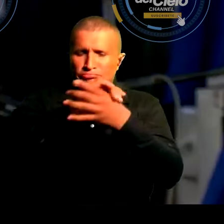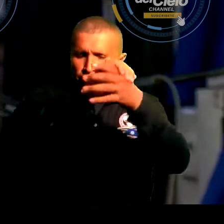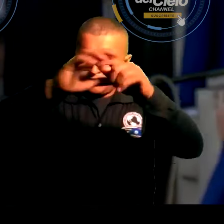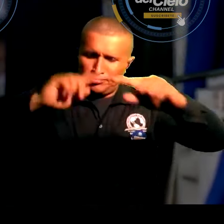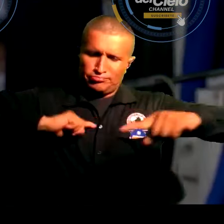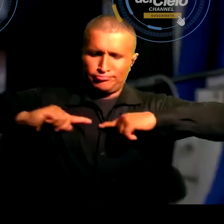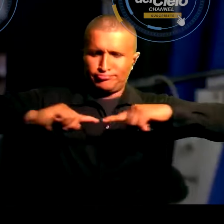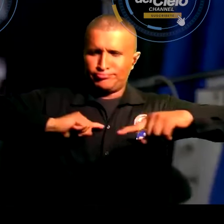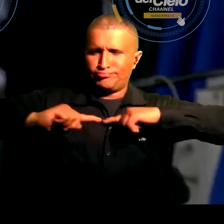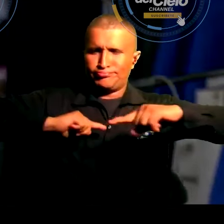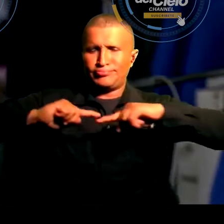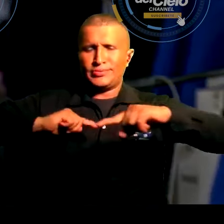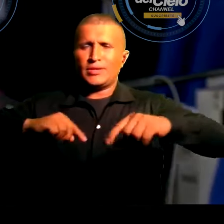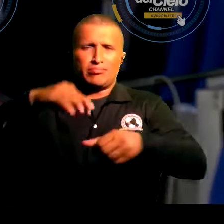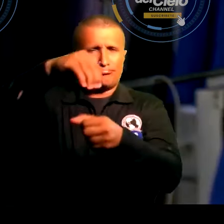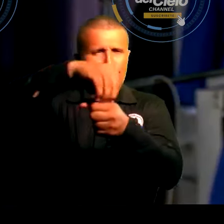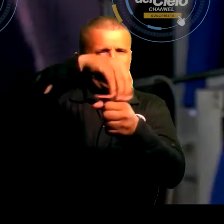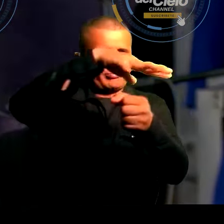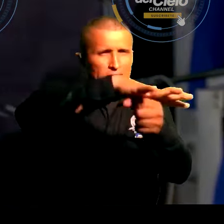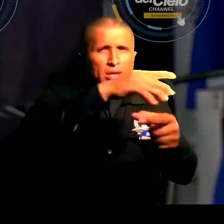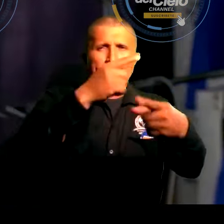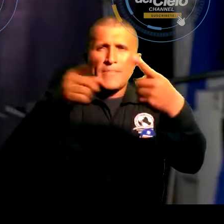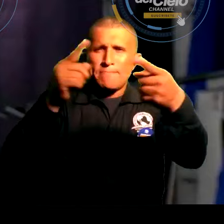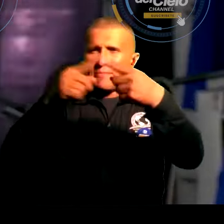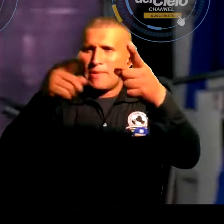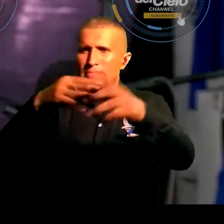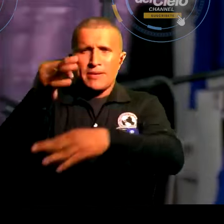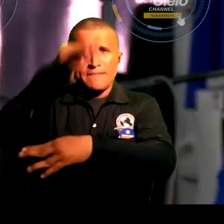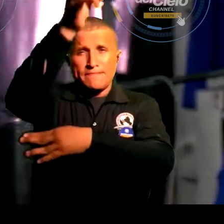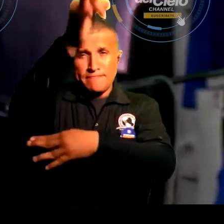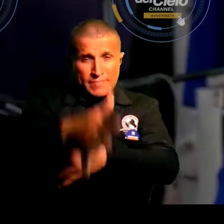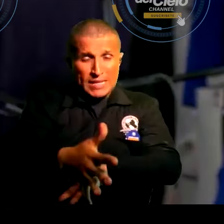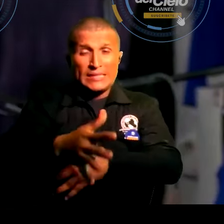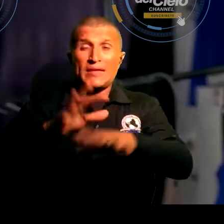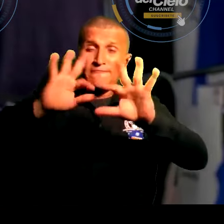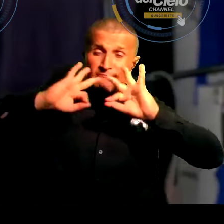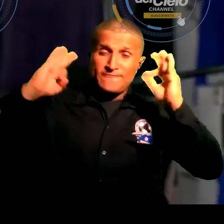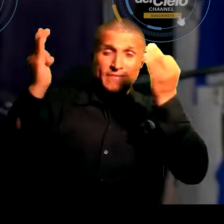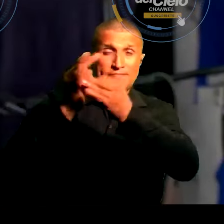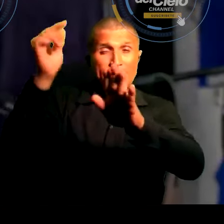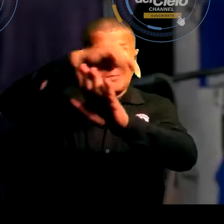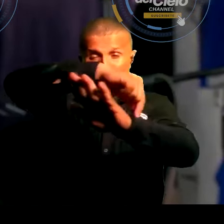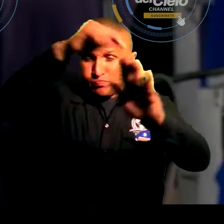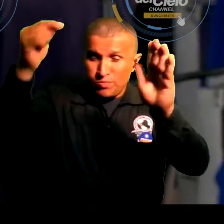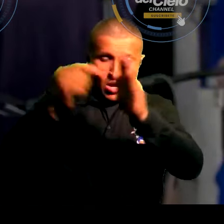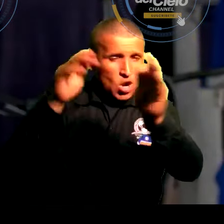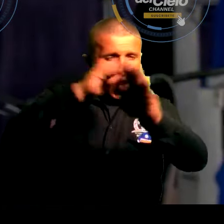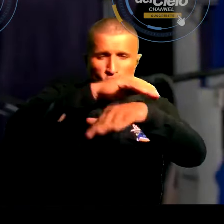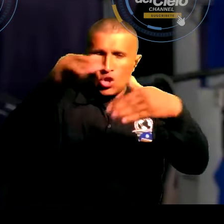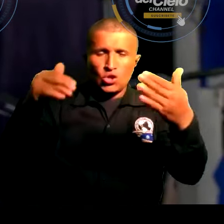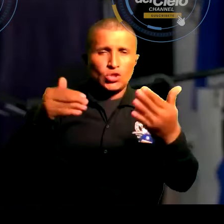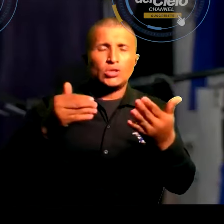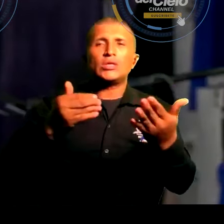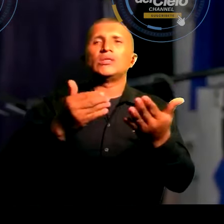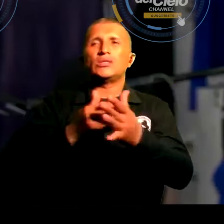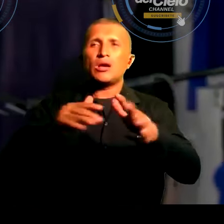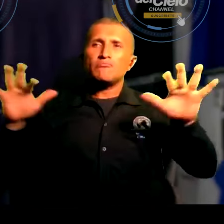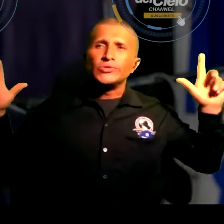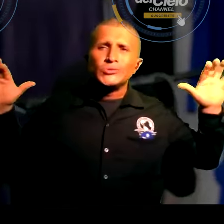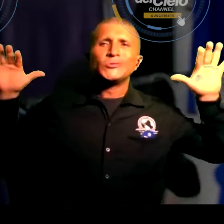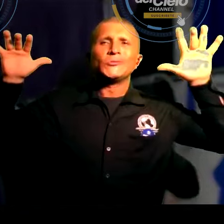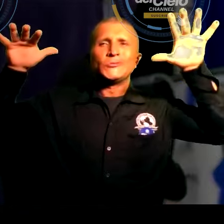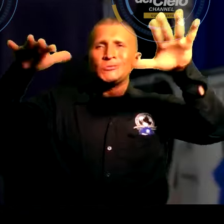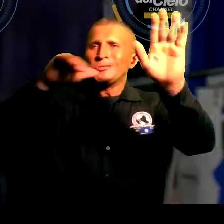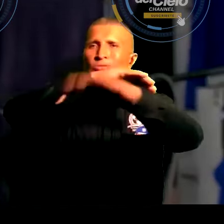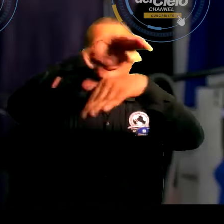que están conectados a través de las redes, para todos un abrazo fraternal. Y bueno, estas son las fiestas